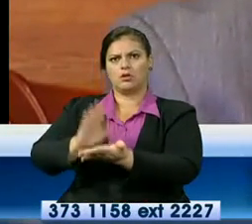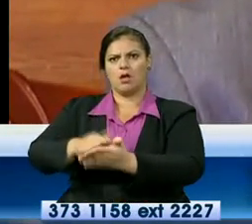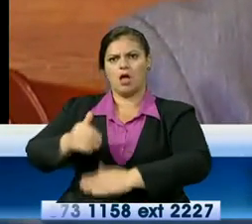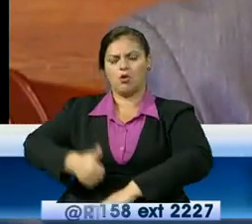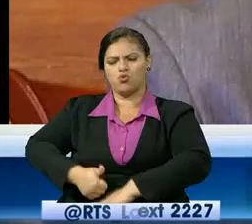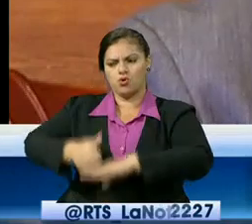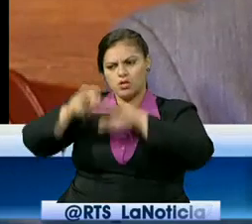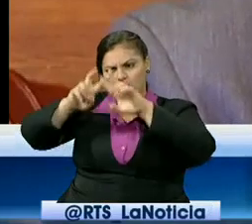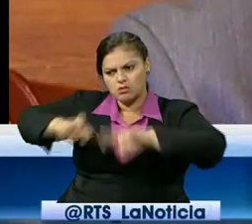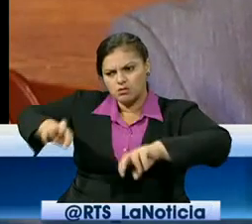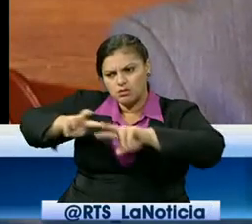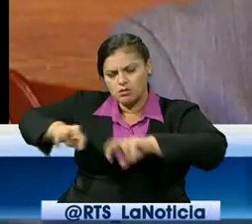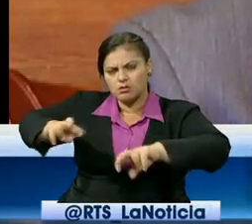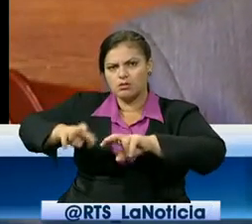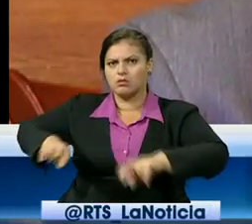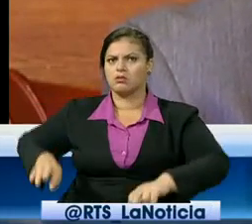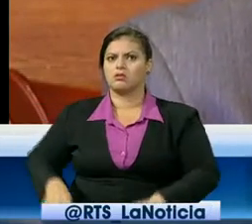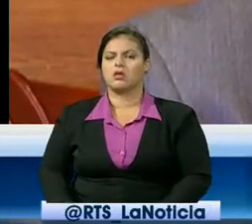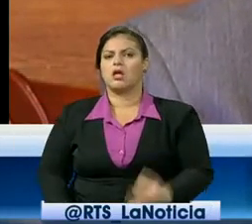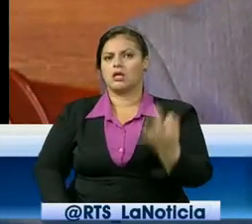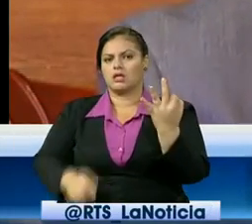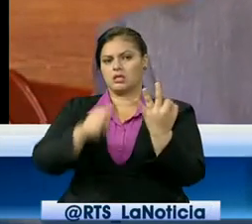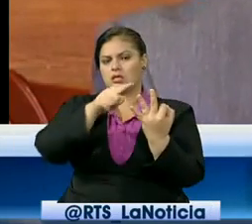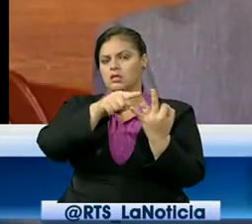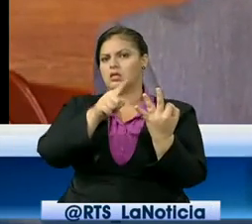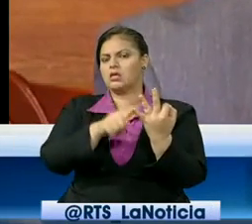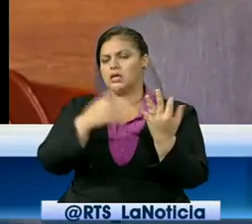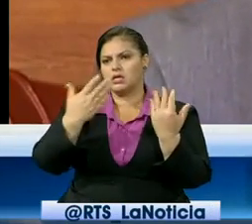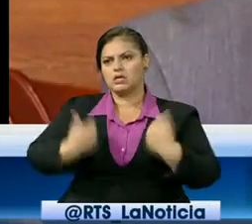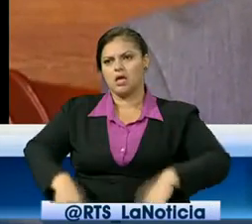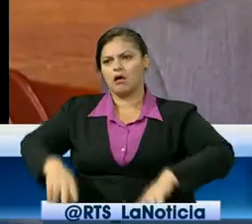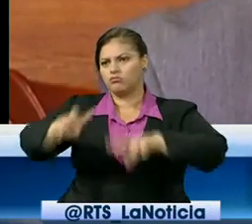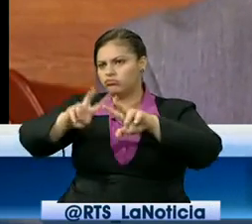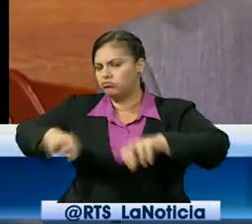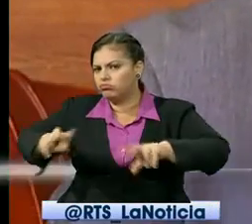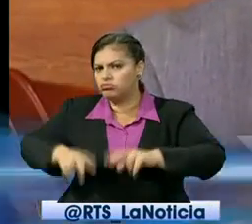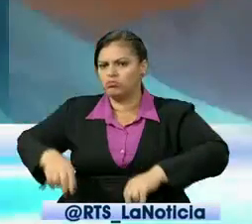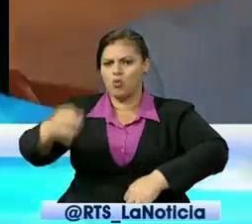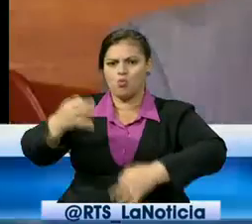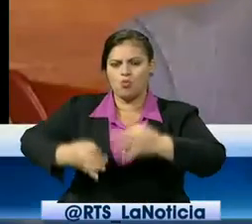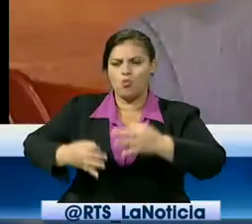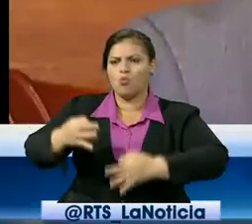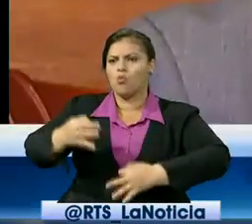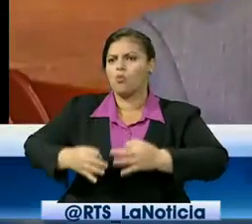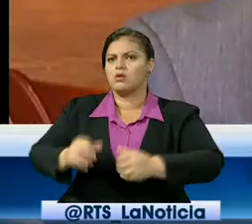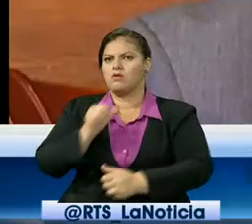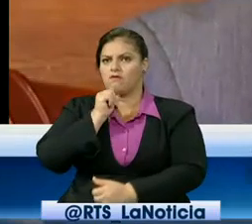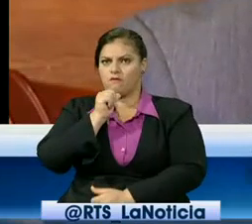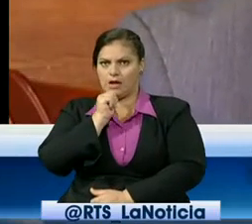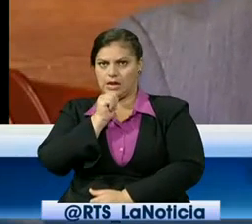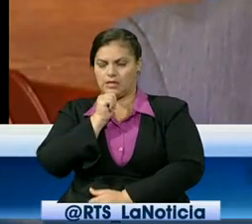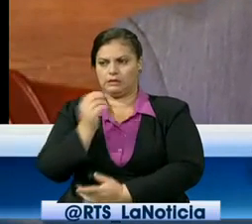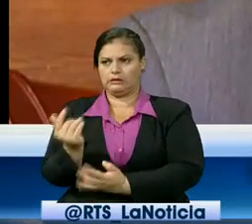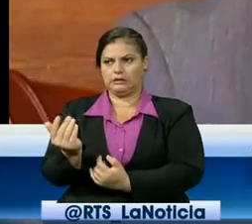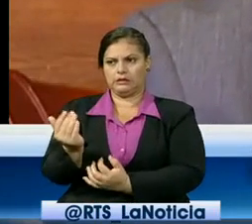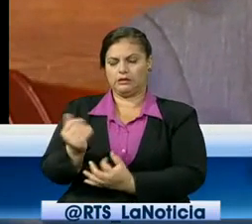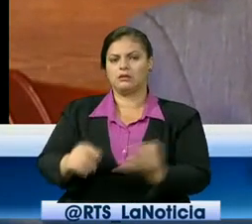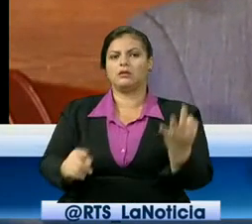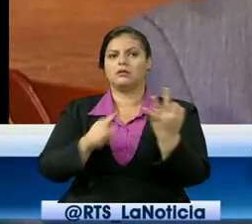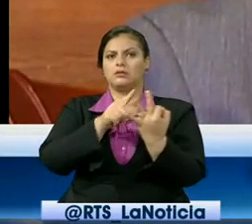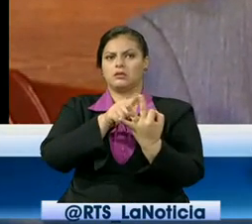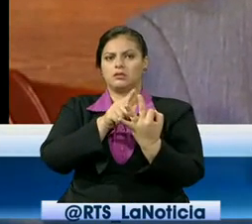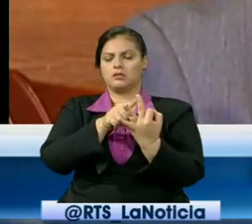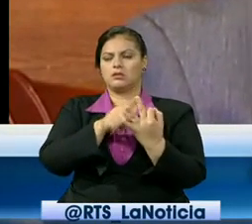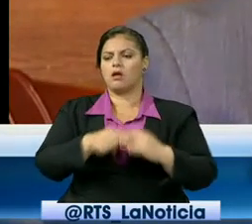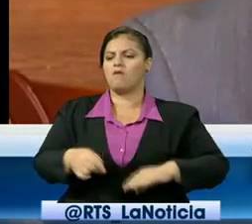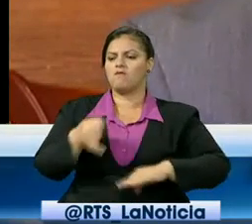por tortura ya finalizó su etapa y estamos a espera de la audiencia de juicio. Y en el caso de violación, ya finaliza